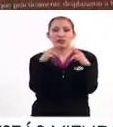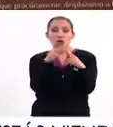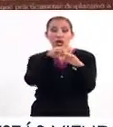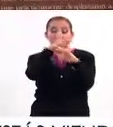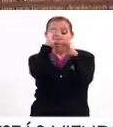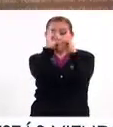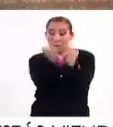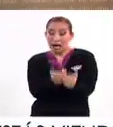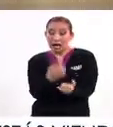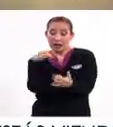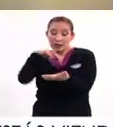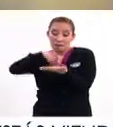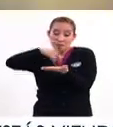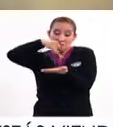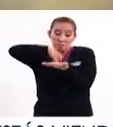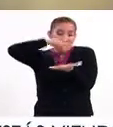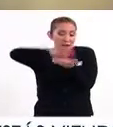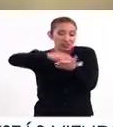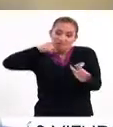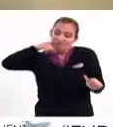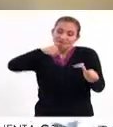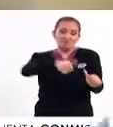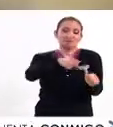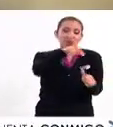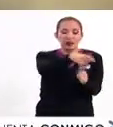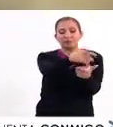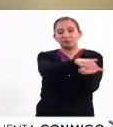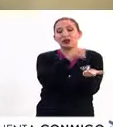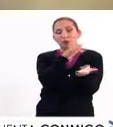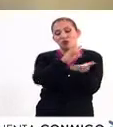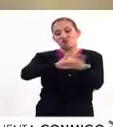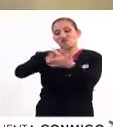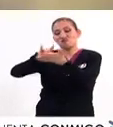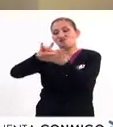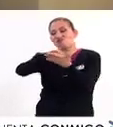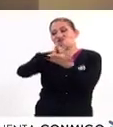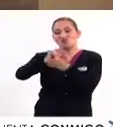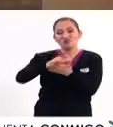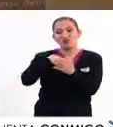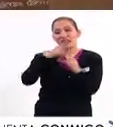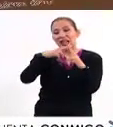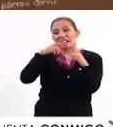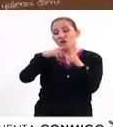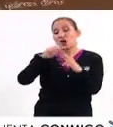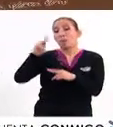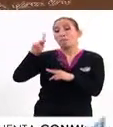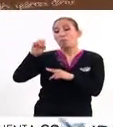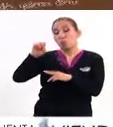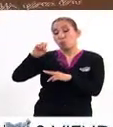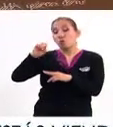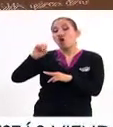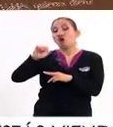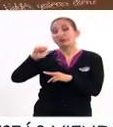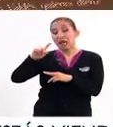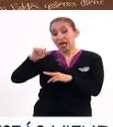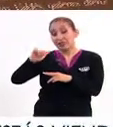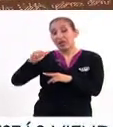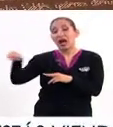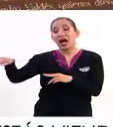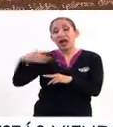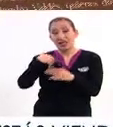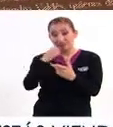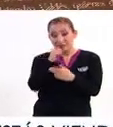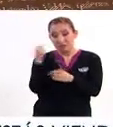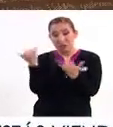las imágenes, las imprentas vivían básicamente de la estampa religiosa. Bueno, pues Posada, ¿no? Me acuerdo que Posada, tiene una virgen espléndida.